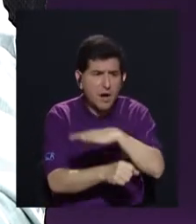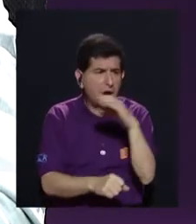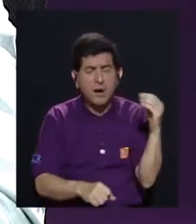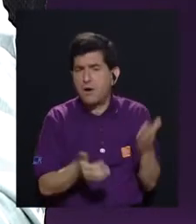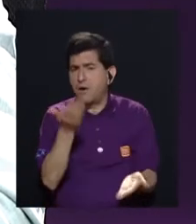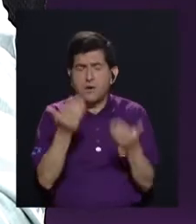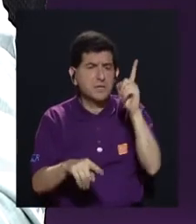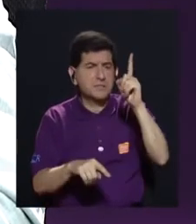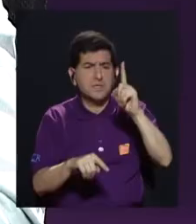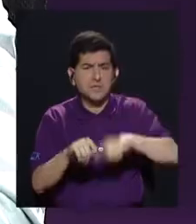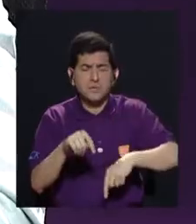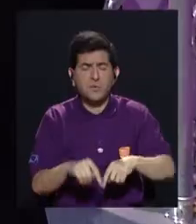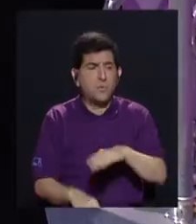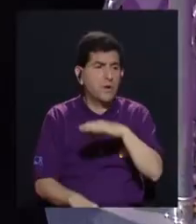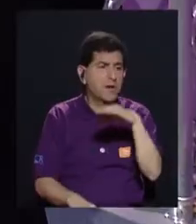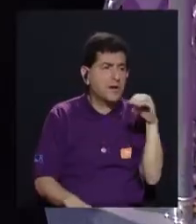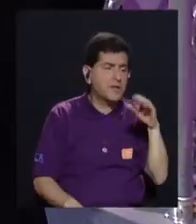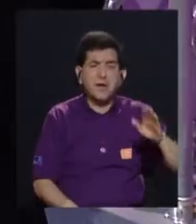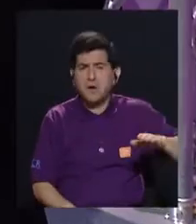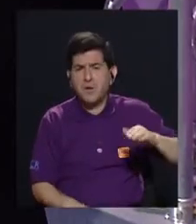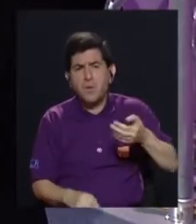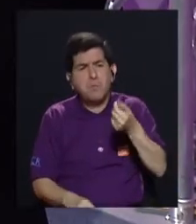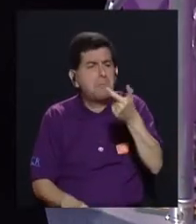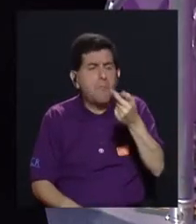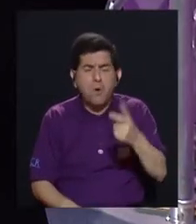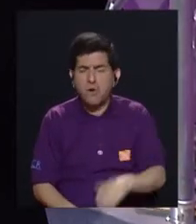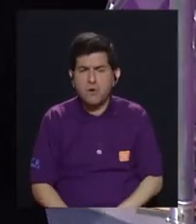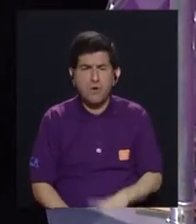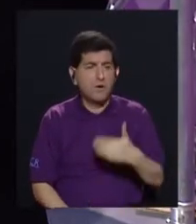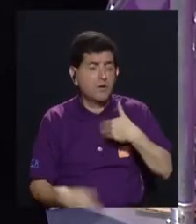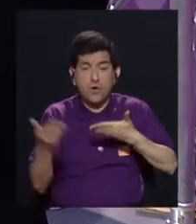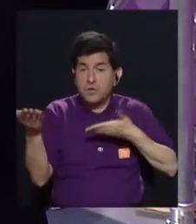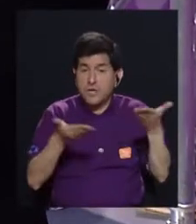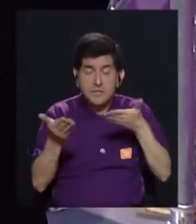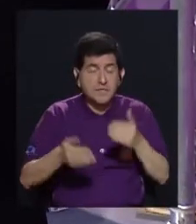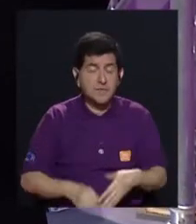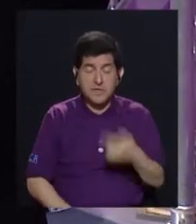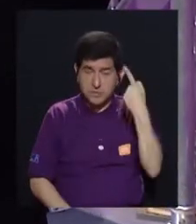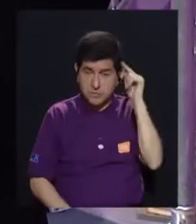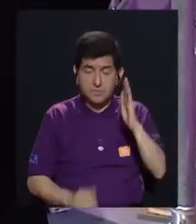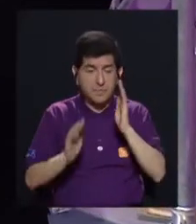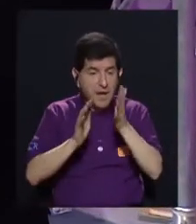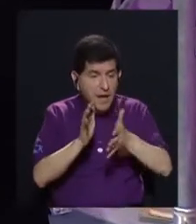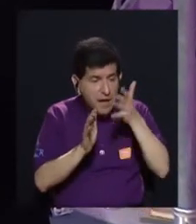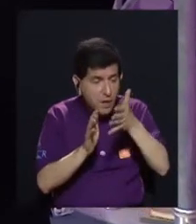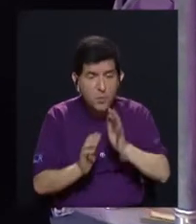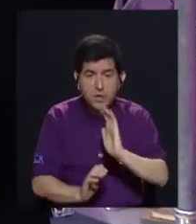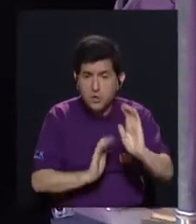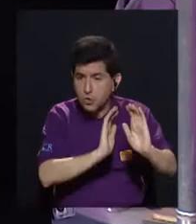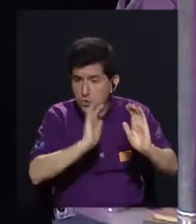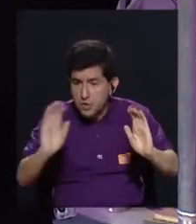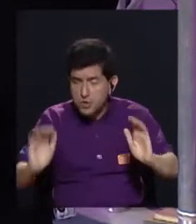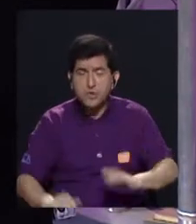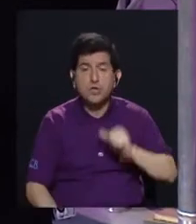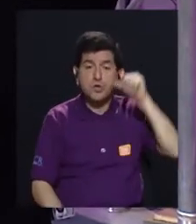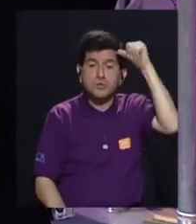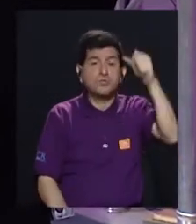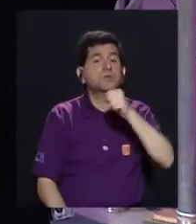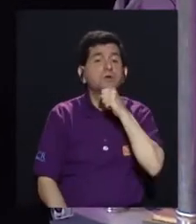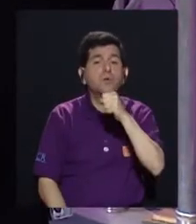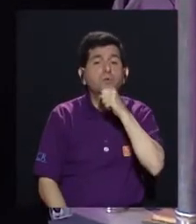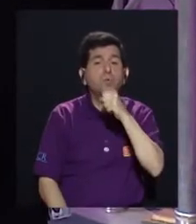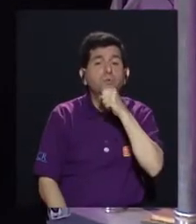ser insertan de manera precaria porque no tienen los servicios relacionados con cuido de sus niños y niñas pero también de los adultos mayores